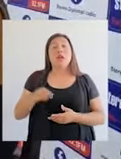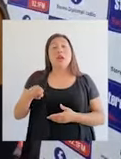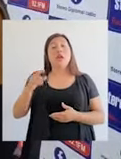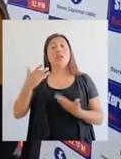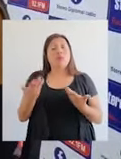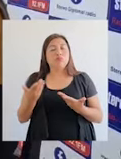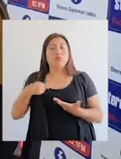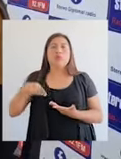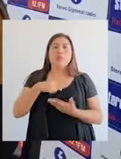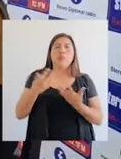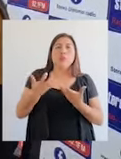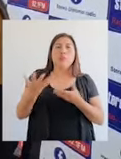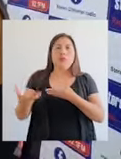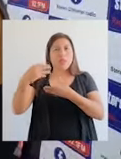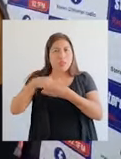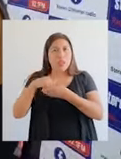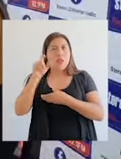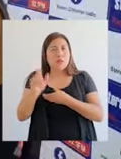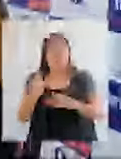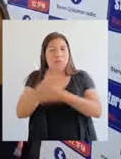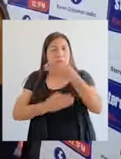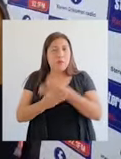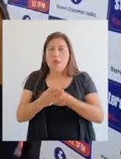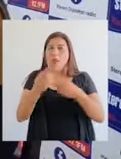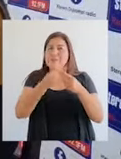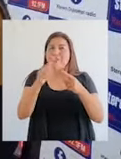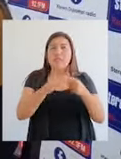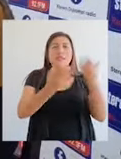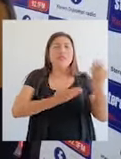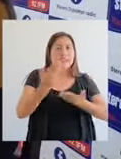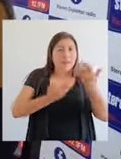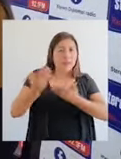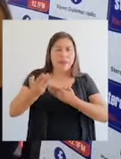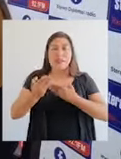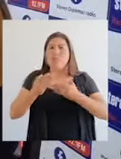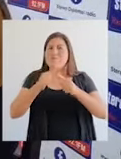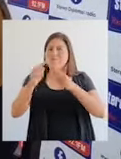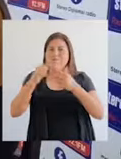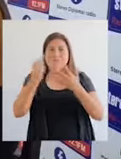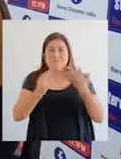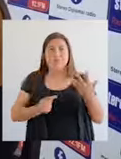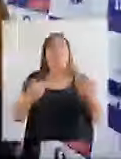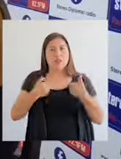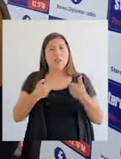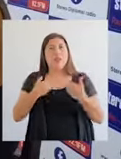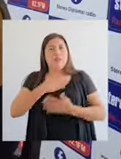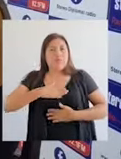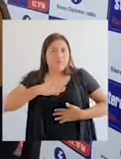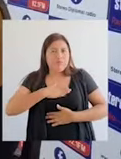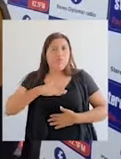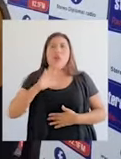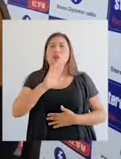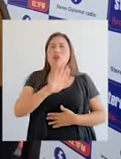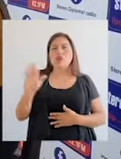las personas con discapacidad a todos los espacios de la vida pública. Deseamos que las personas con discapacidad tengan una vida plena, que tengan un